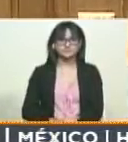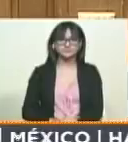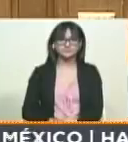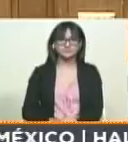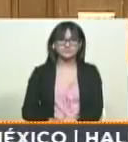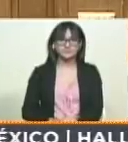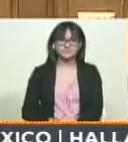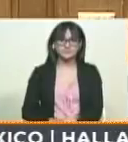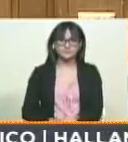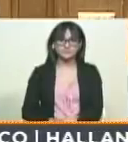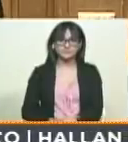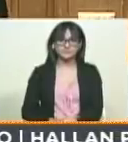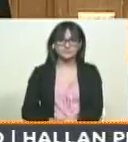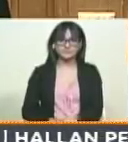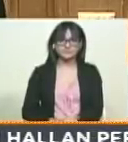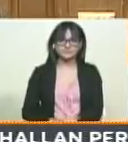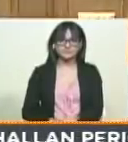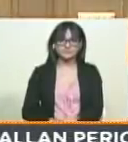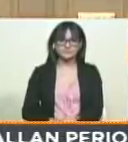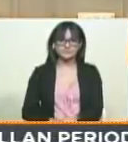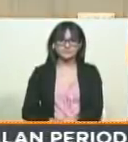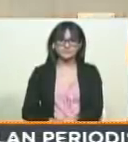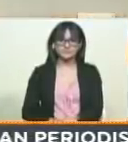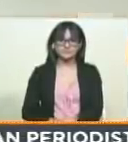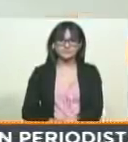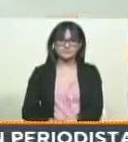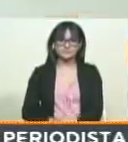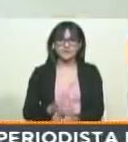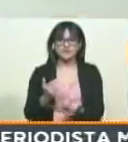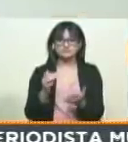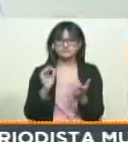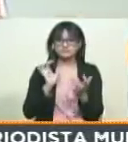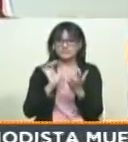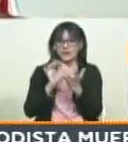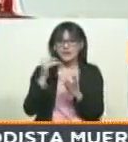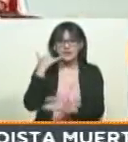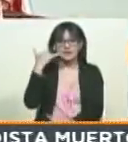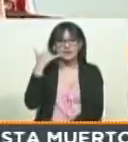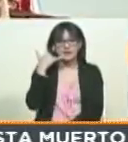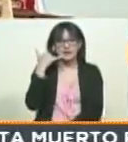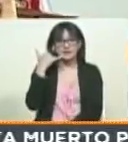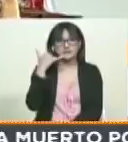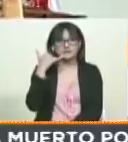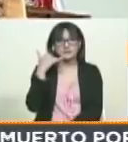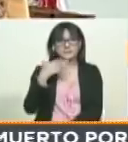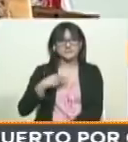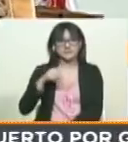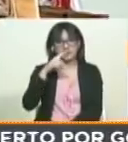Enseguida tratamos de establecer conversación telefónica con el presidente Maduro.